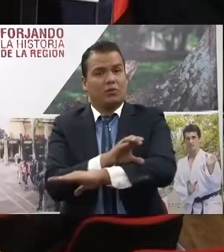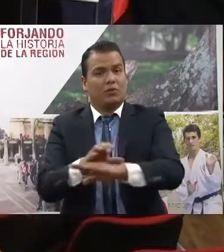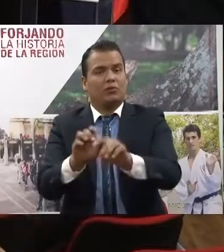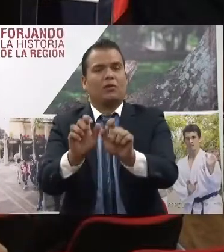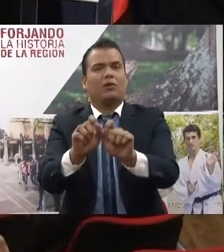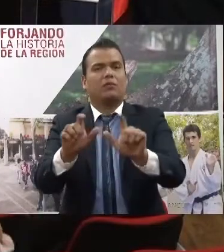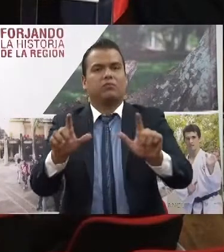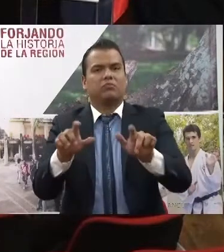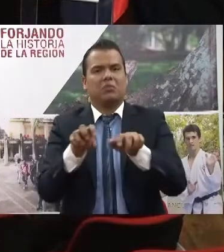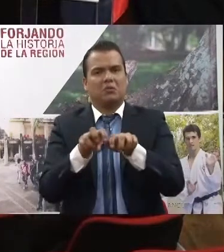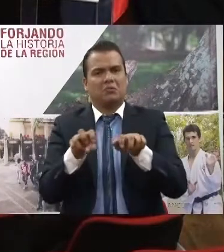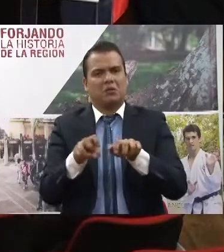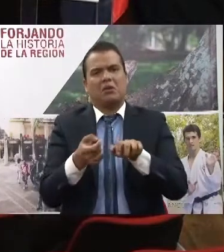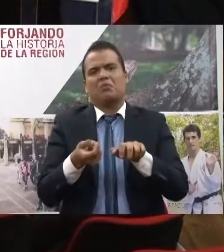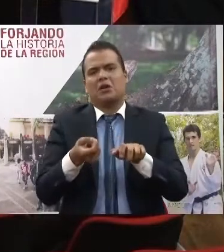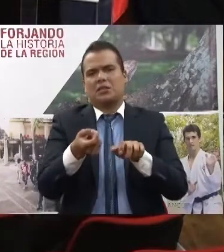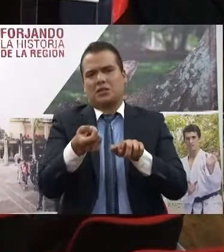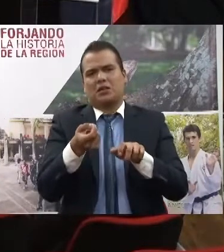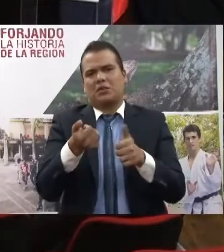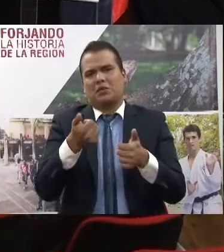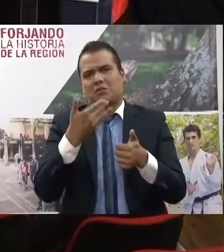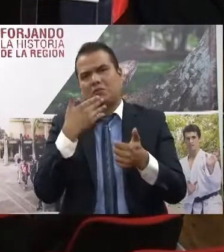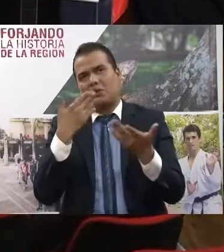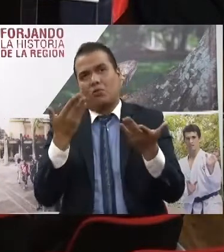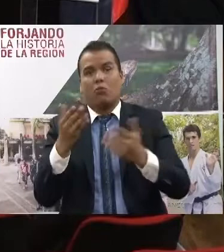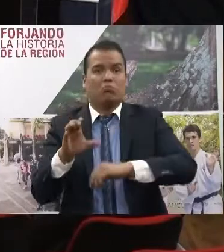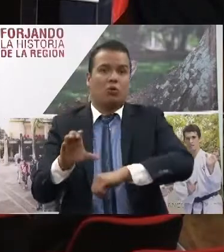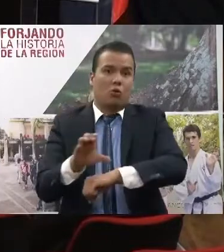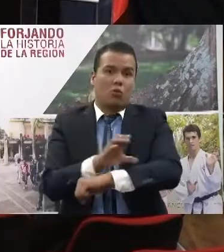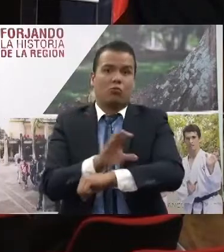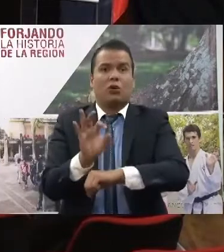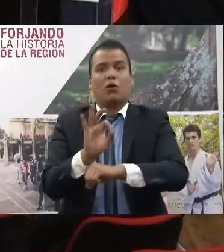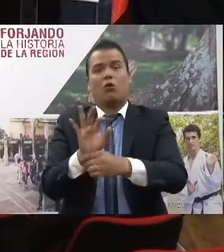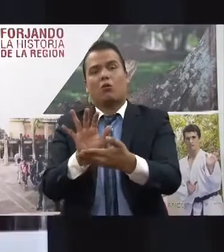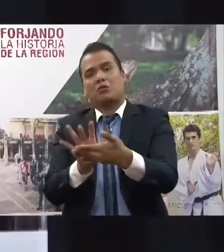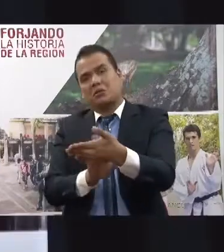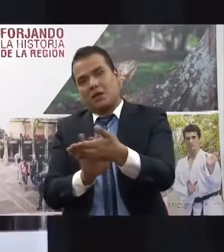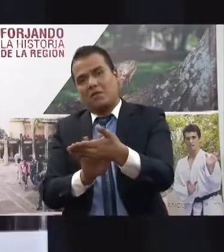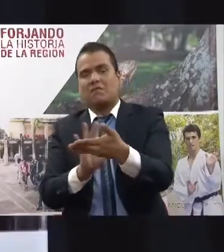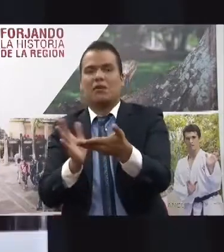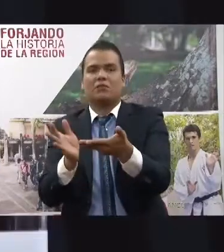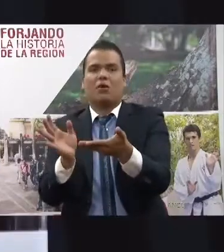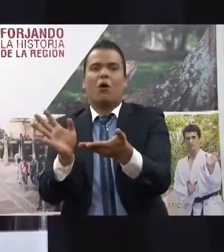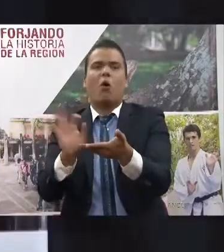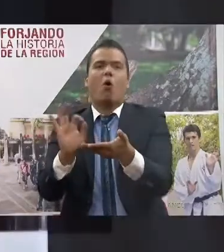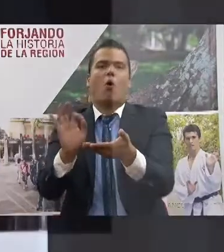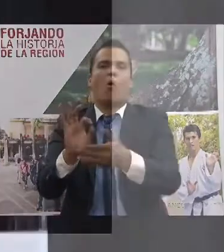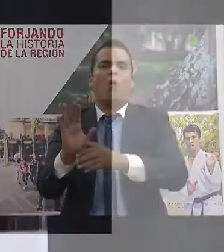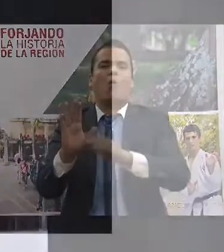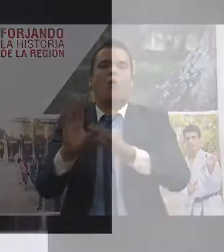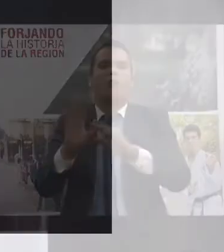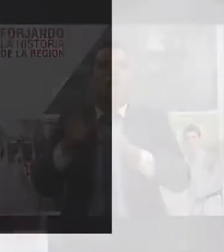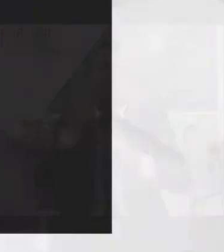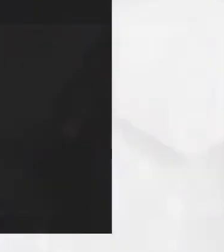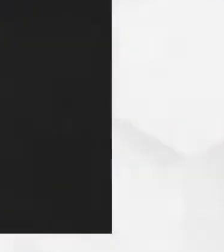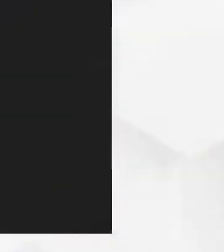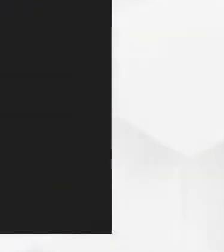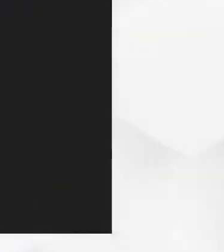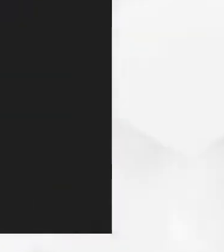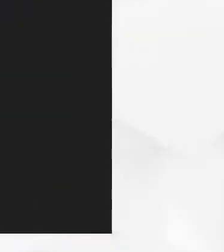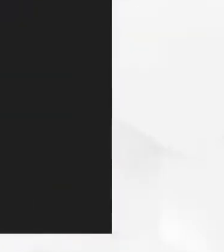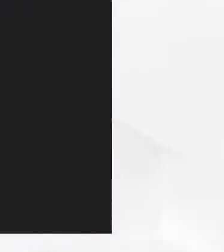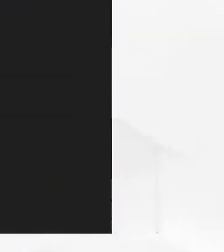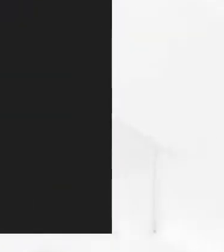computador o cualquier dispositivo que estén utilizando en este momento. Eviten ubicarse cerca